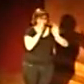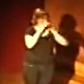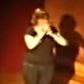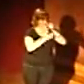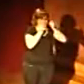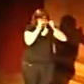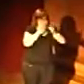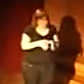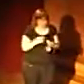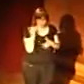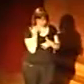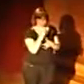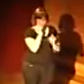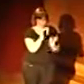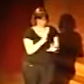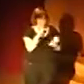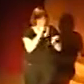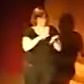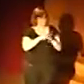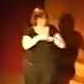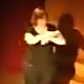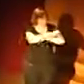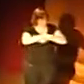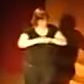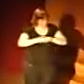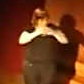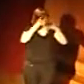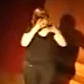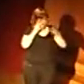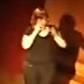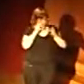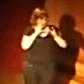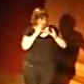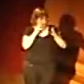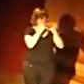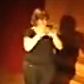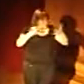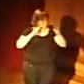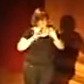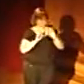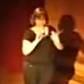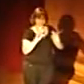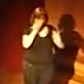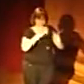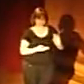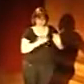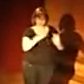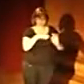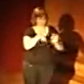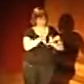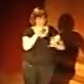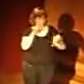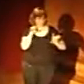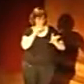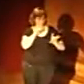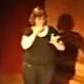igual Es decir la arquitectura de escenografía es absolutamente crucial a la hora de de esta interpretación del paisaje esto